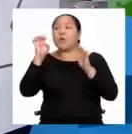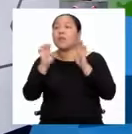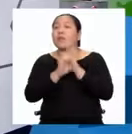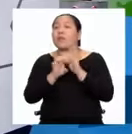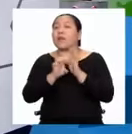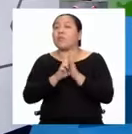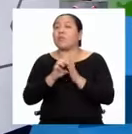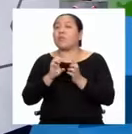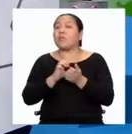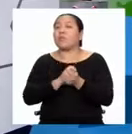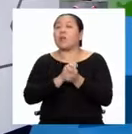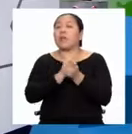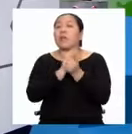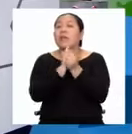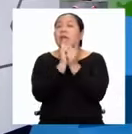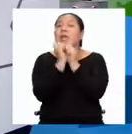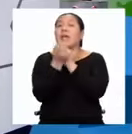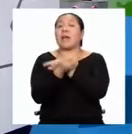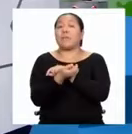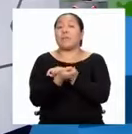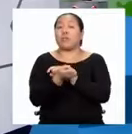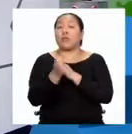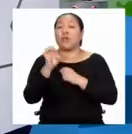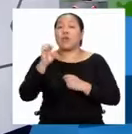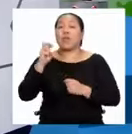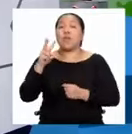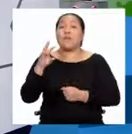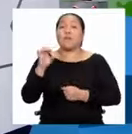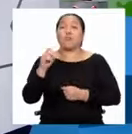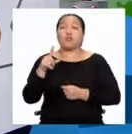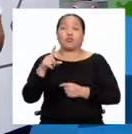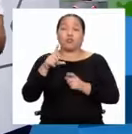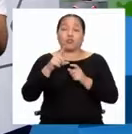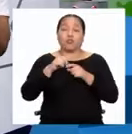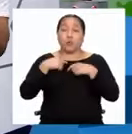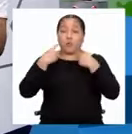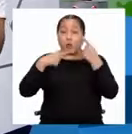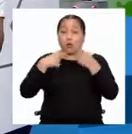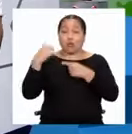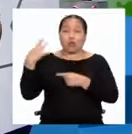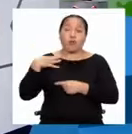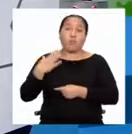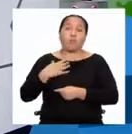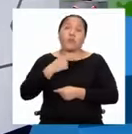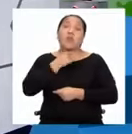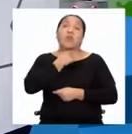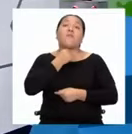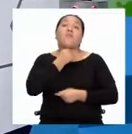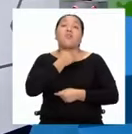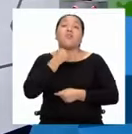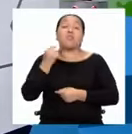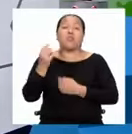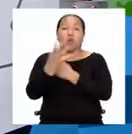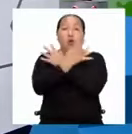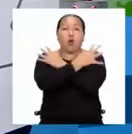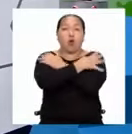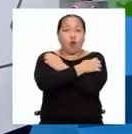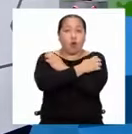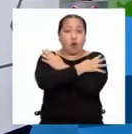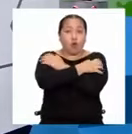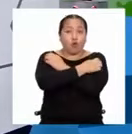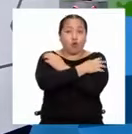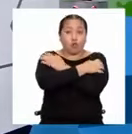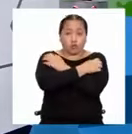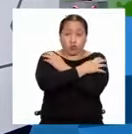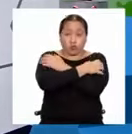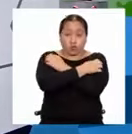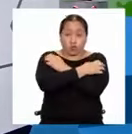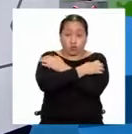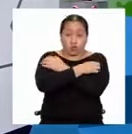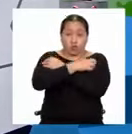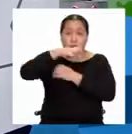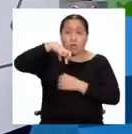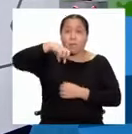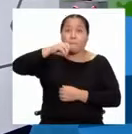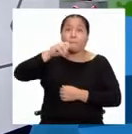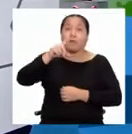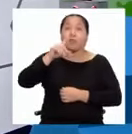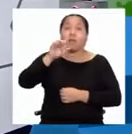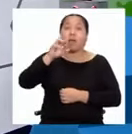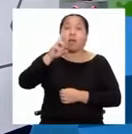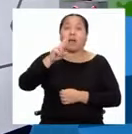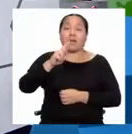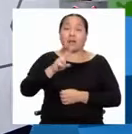de evolución sería el que me contó mi abuelo, y es el de los osos polares. El oso original tenía pelo